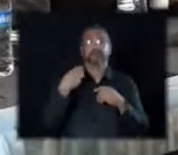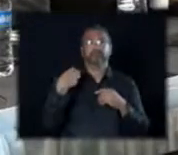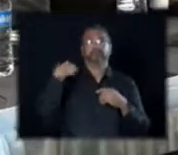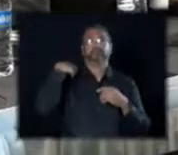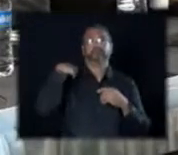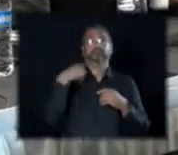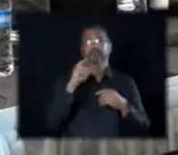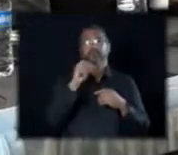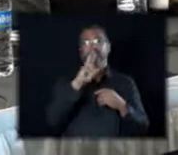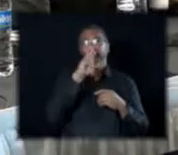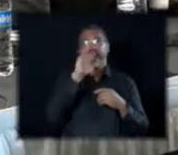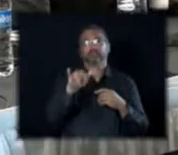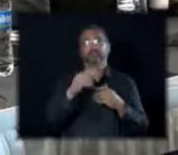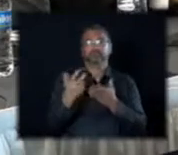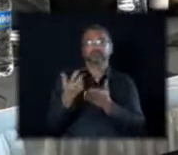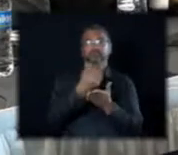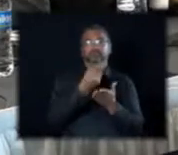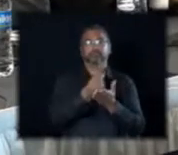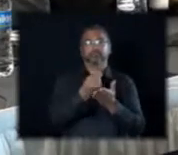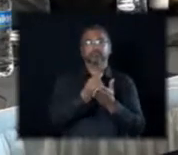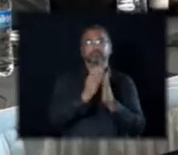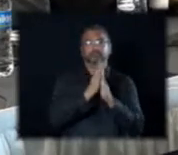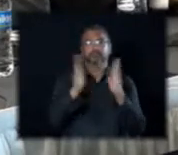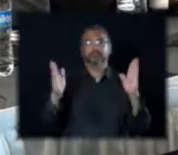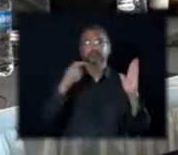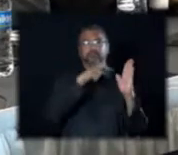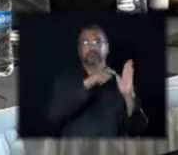Secretario de Hacienda de noviembre de